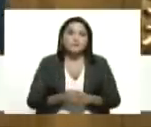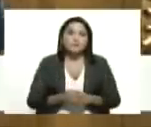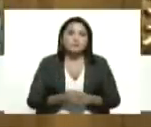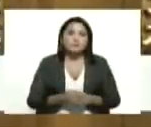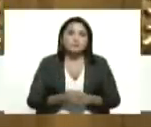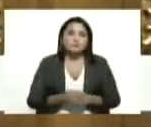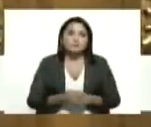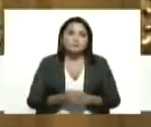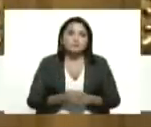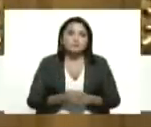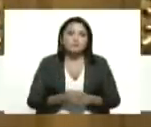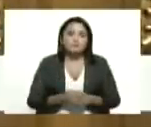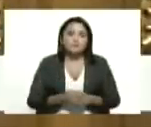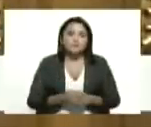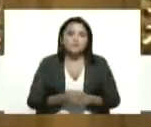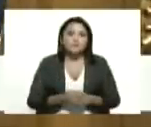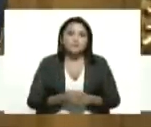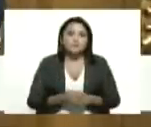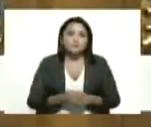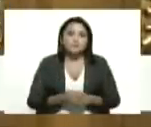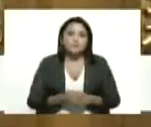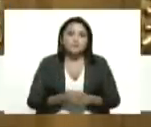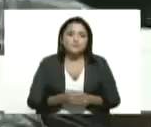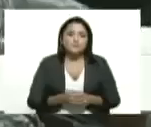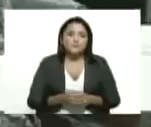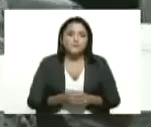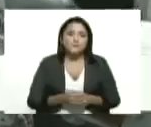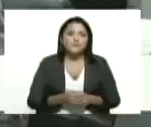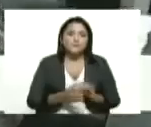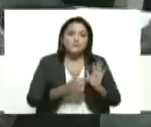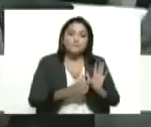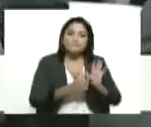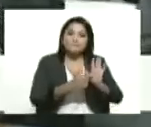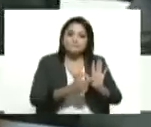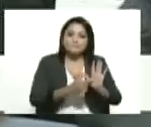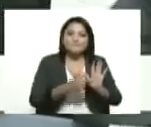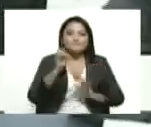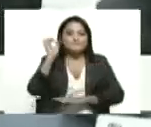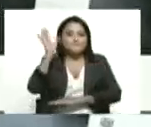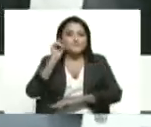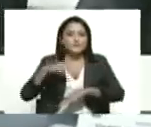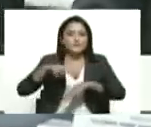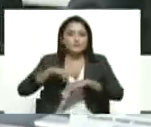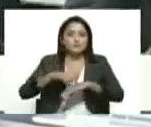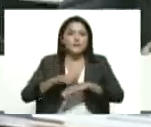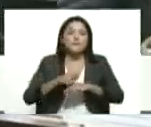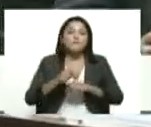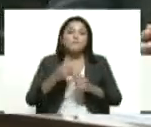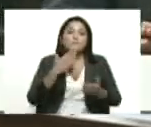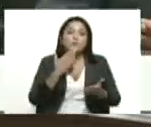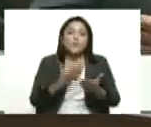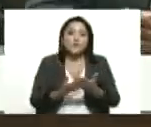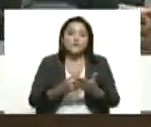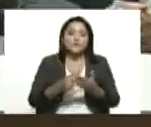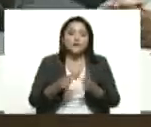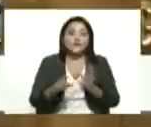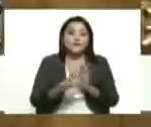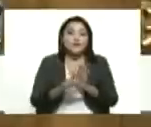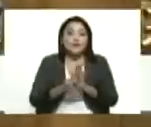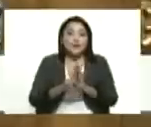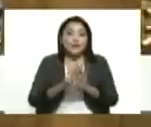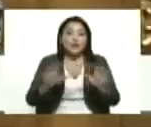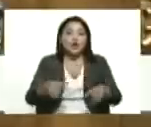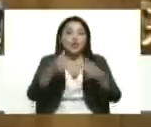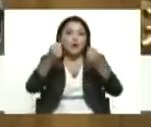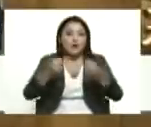ante esta honorable Asamblea Nacional una propuesta de ley orgánica. Una propuesta de